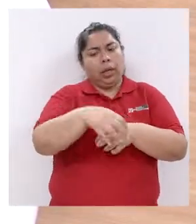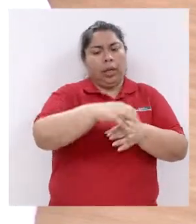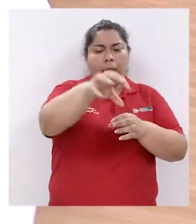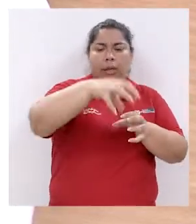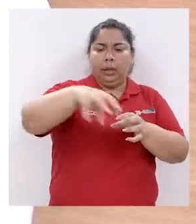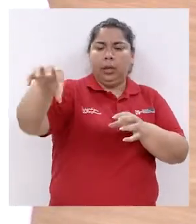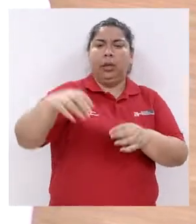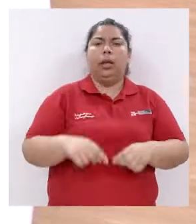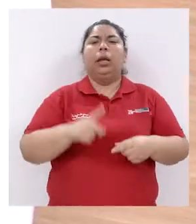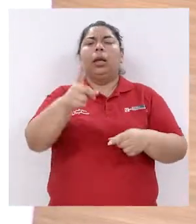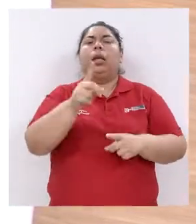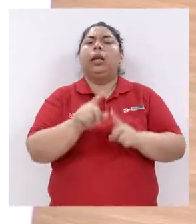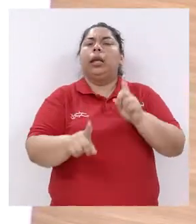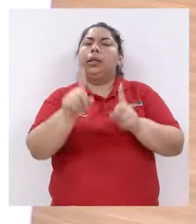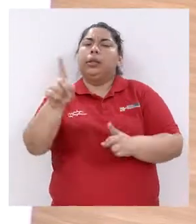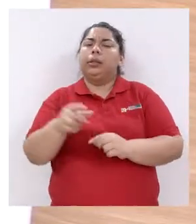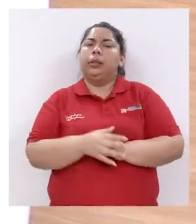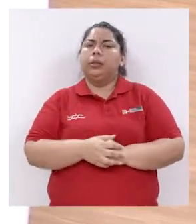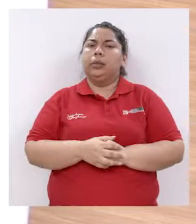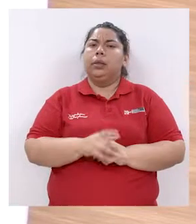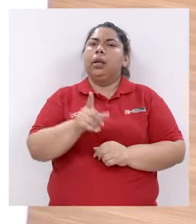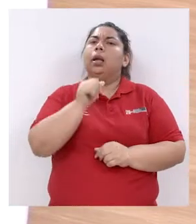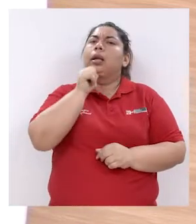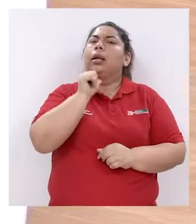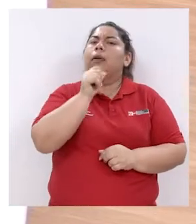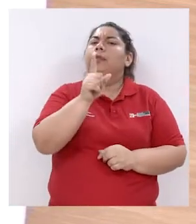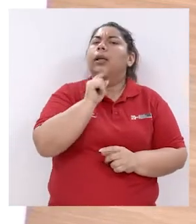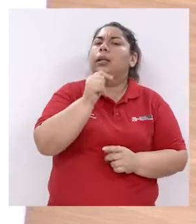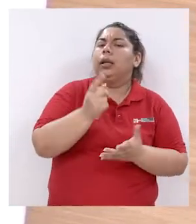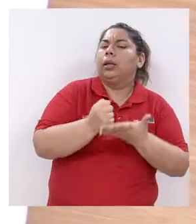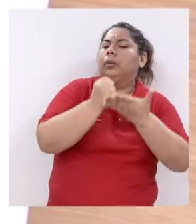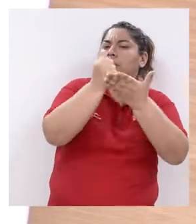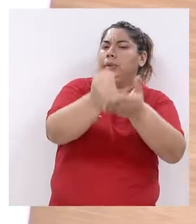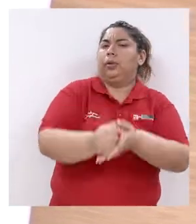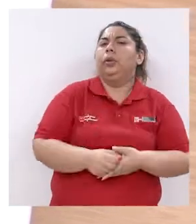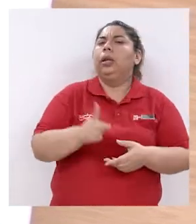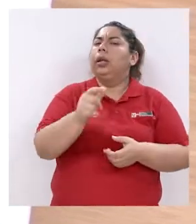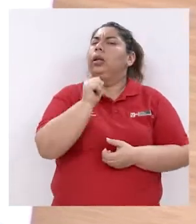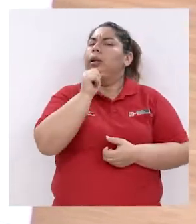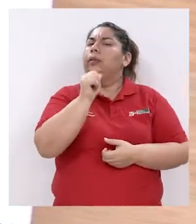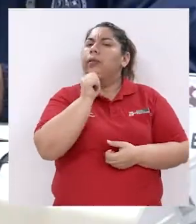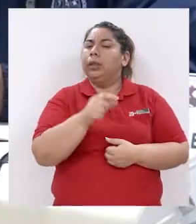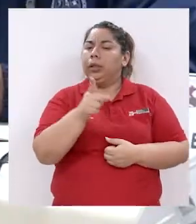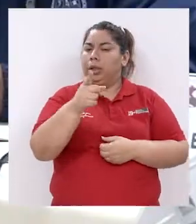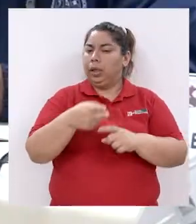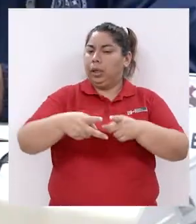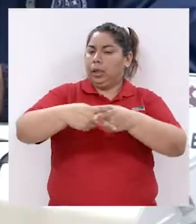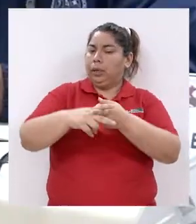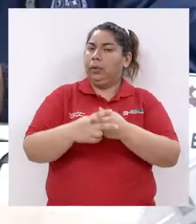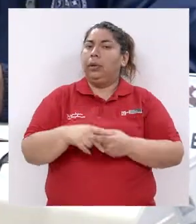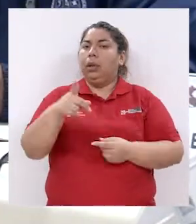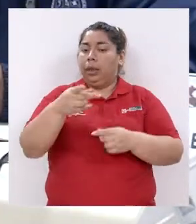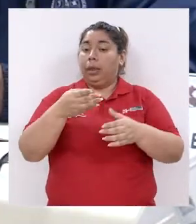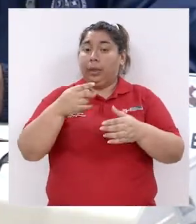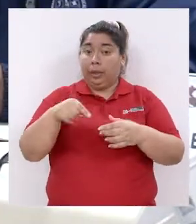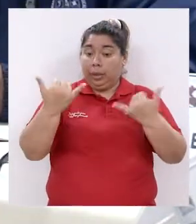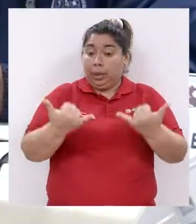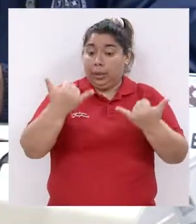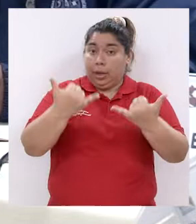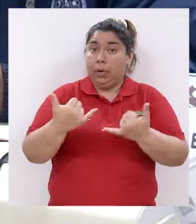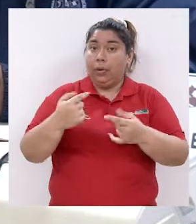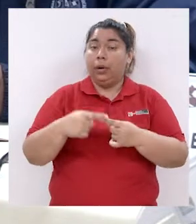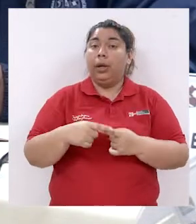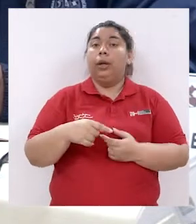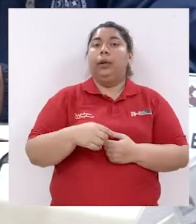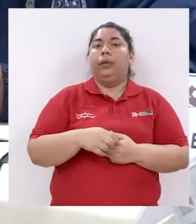zona qué es lo que vamos a atender y qué es lo que vamos a articular desde el